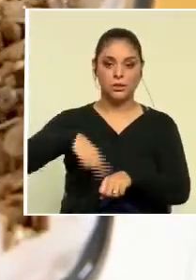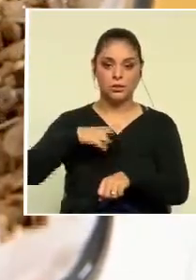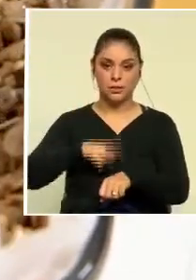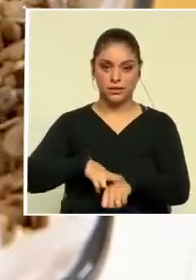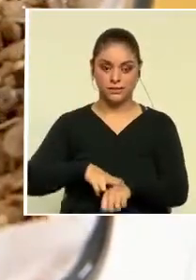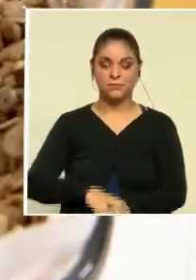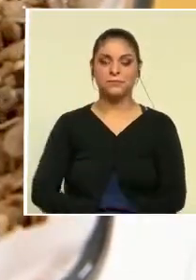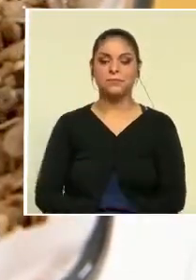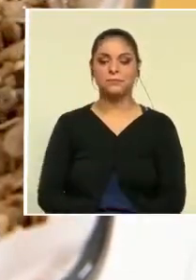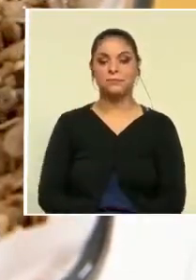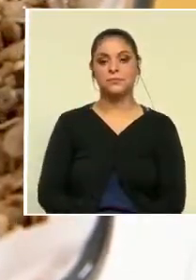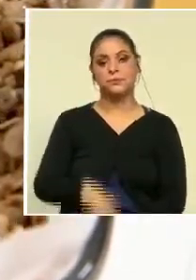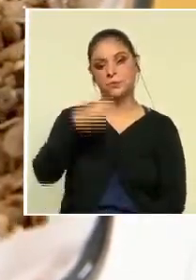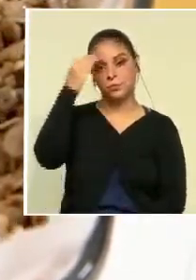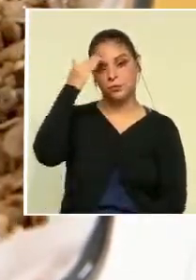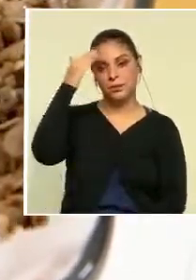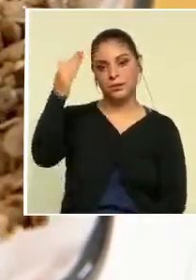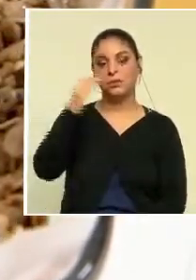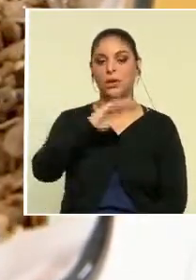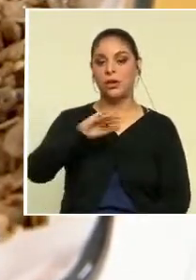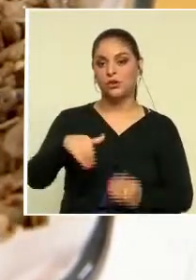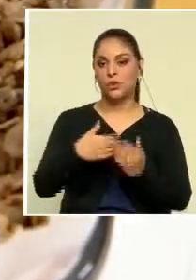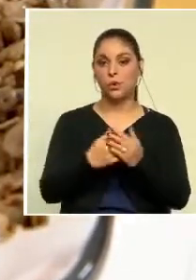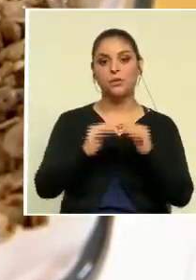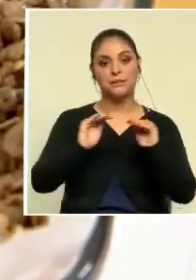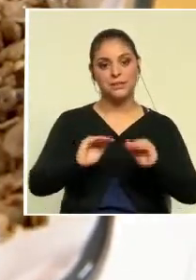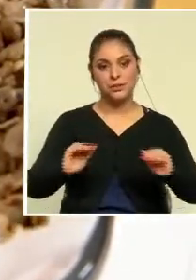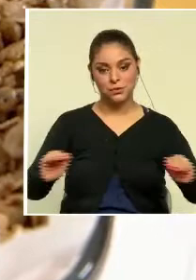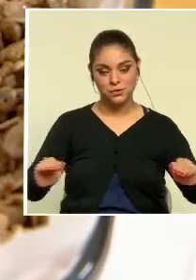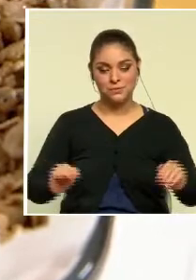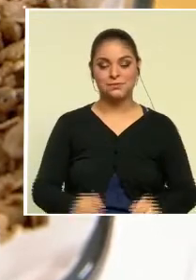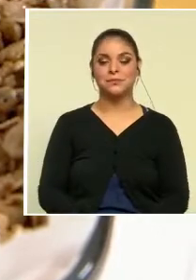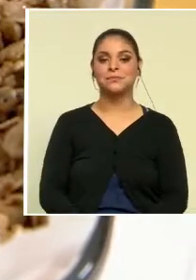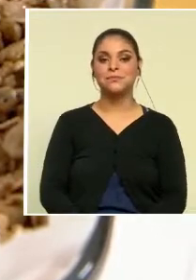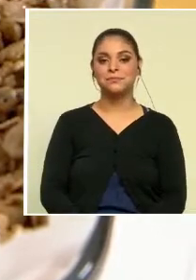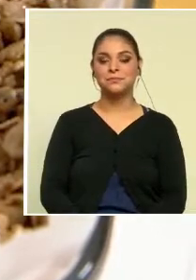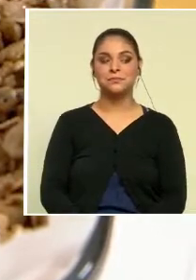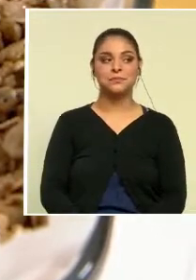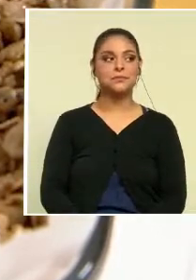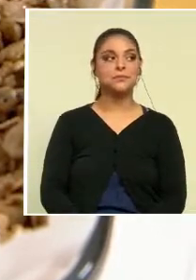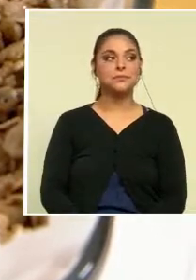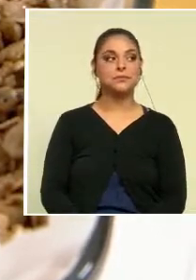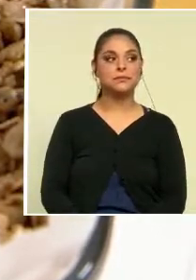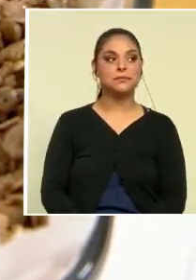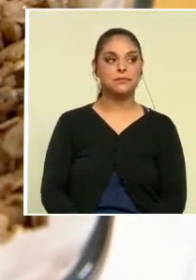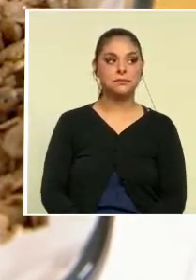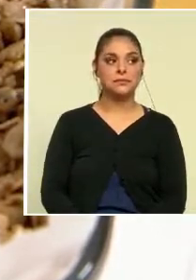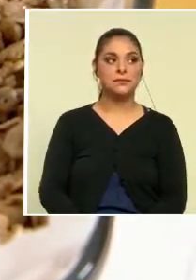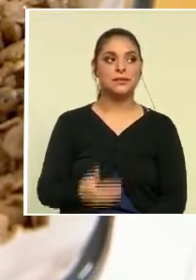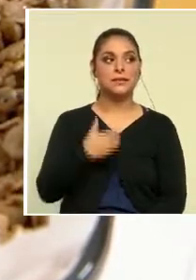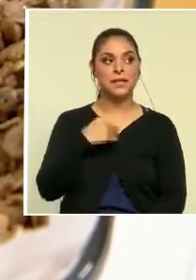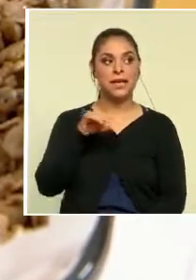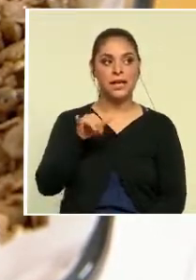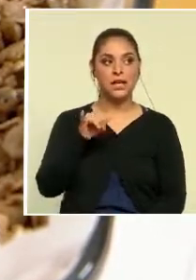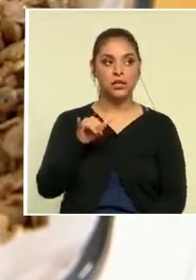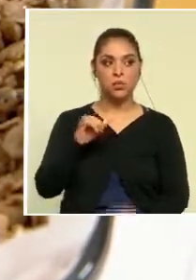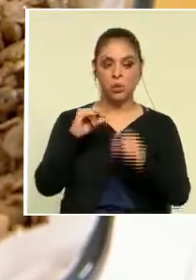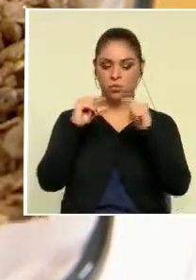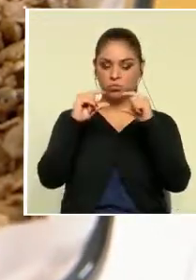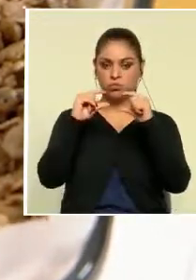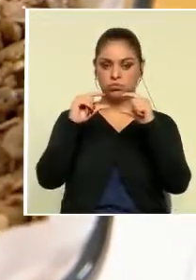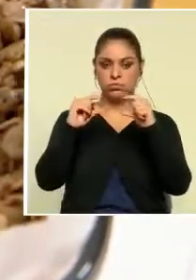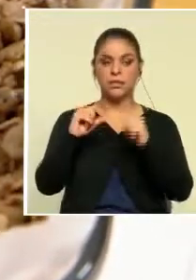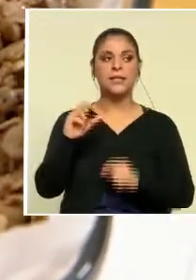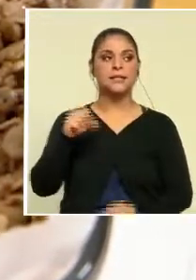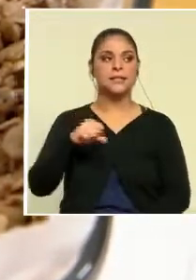entonces un saludo para todos los niños y las niñas tenemos que esto va a quedar muy grueso niña les